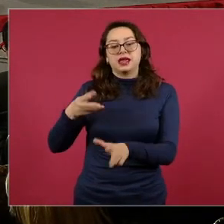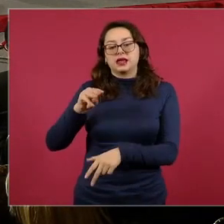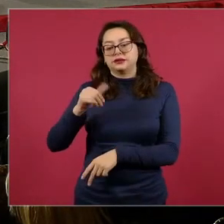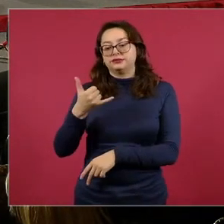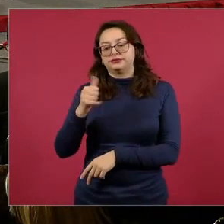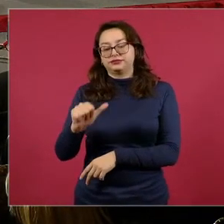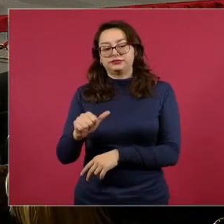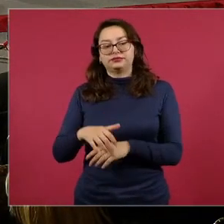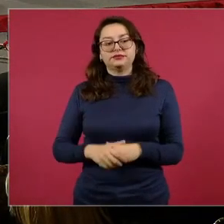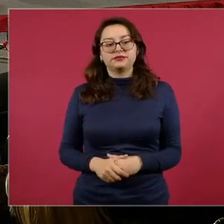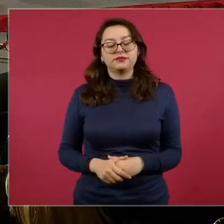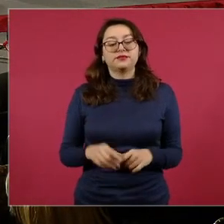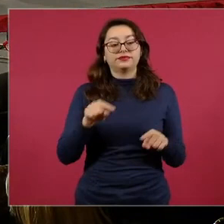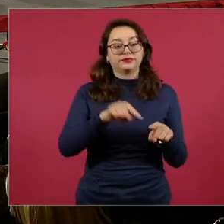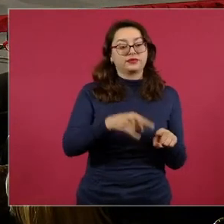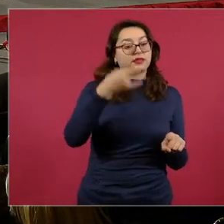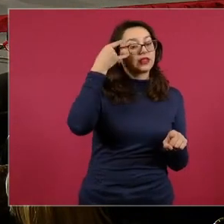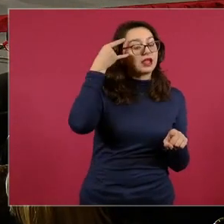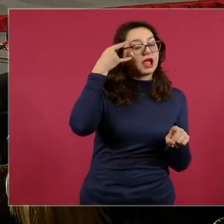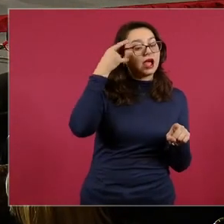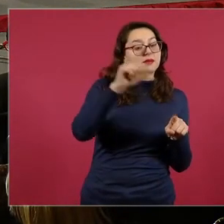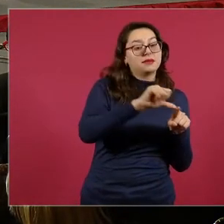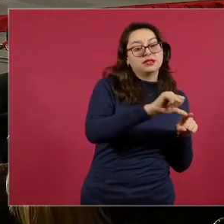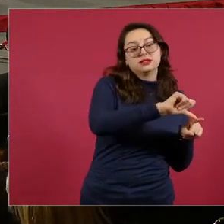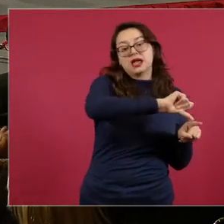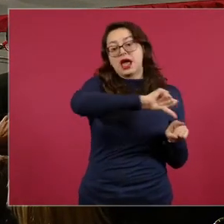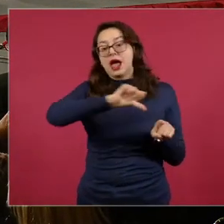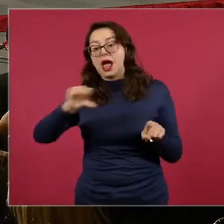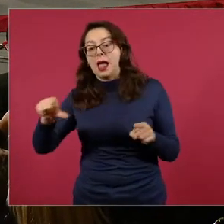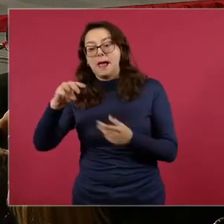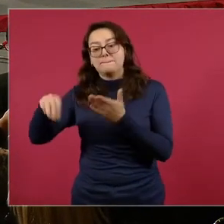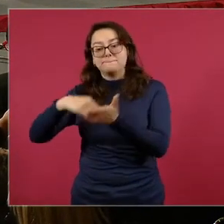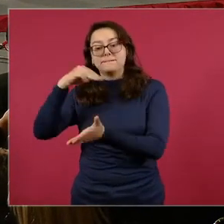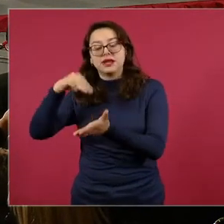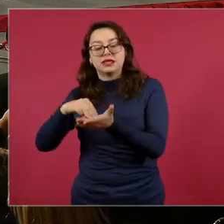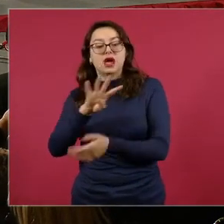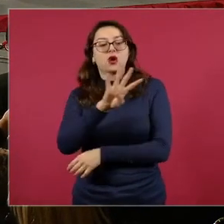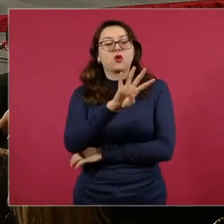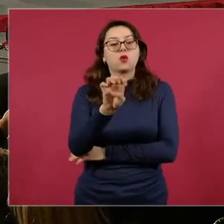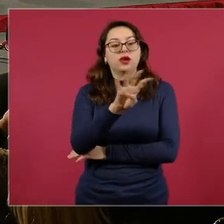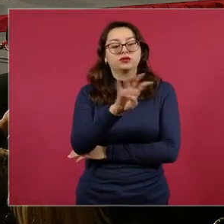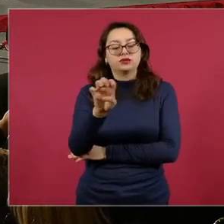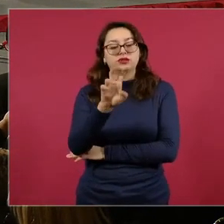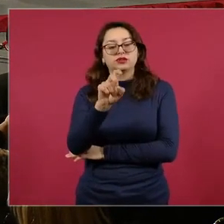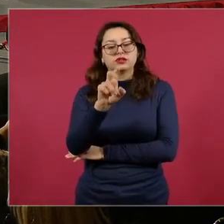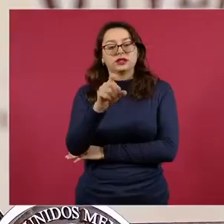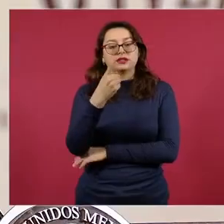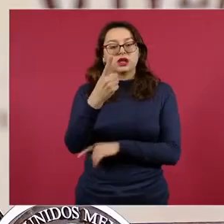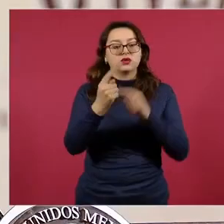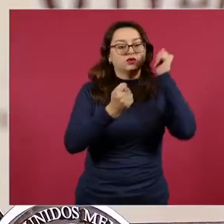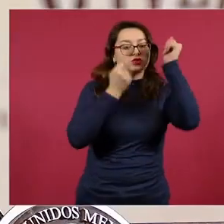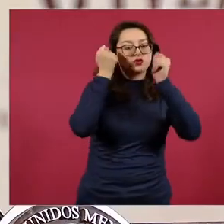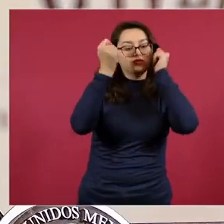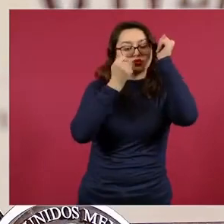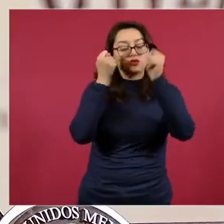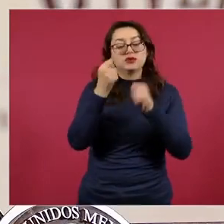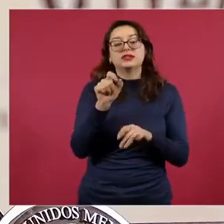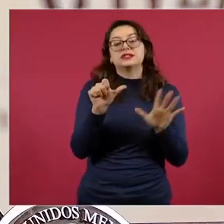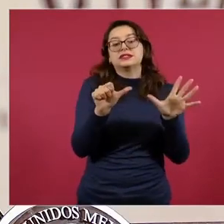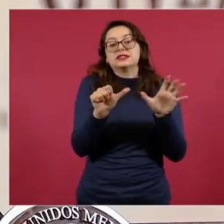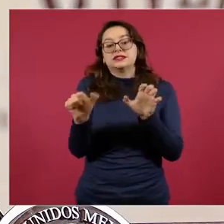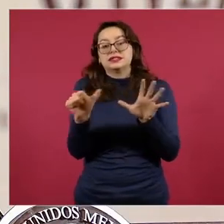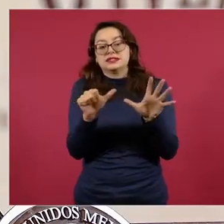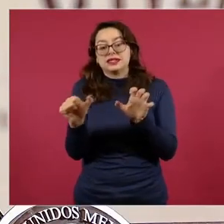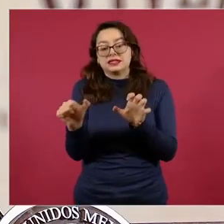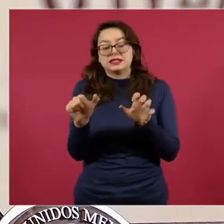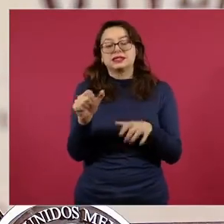recorrido San Francisco-Campeche, Mérida, es de 431 pesos para clase de turista y de 688 pesos para